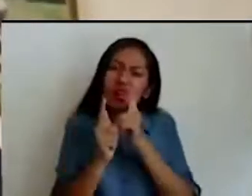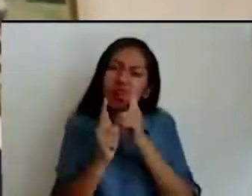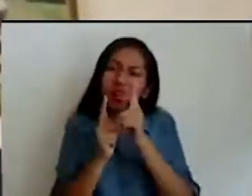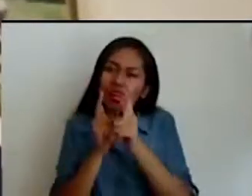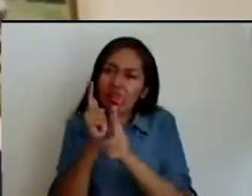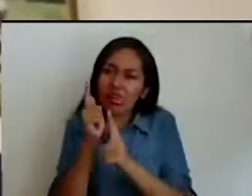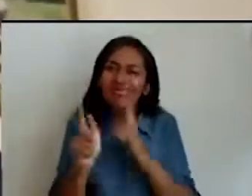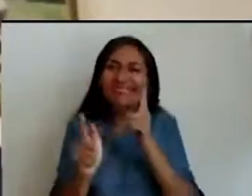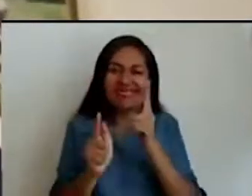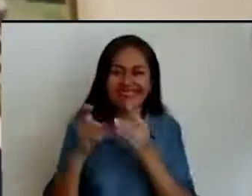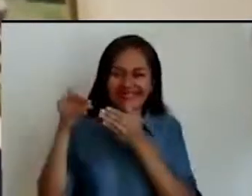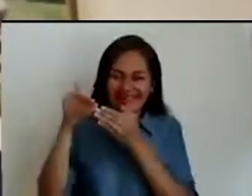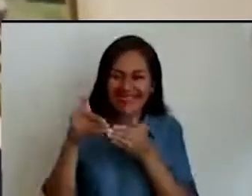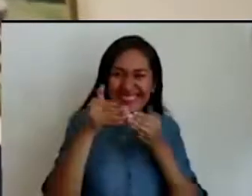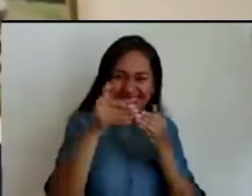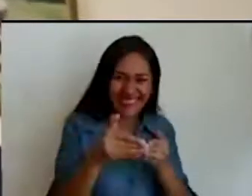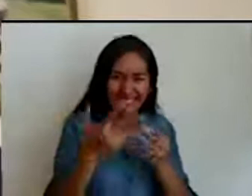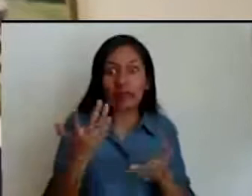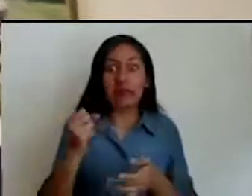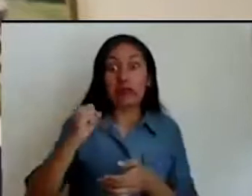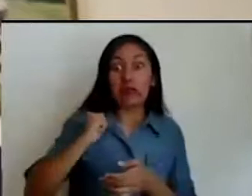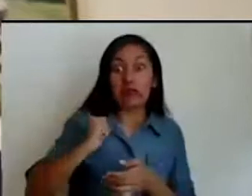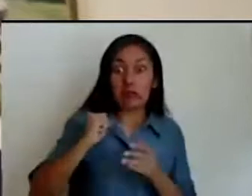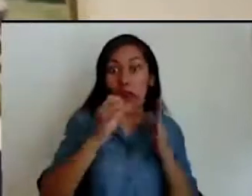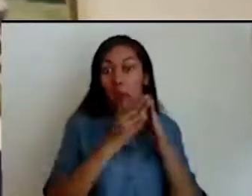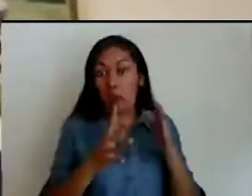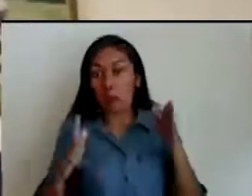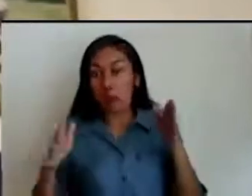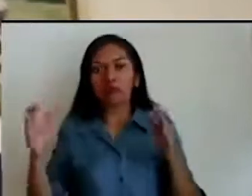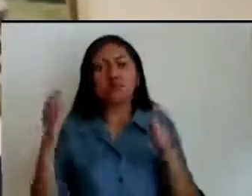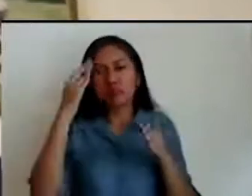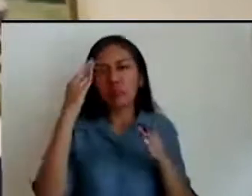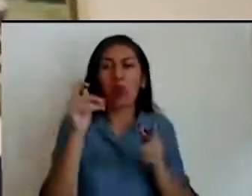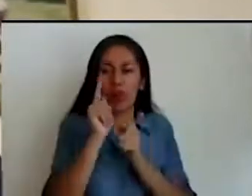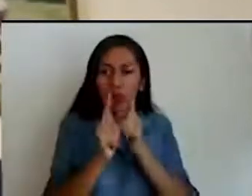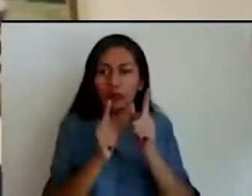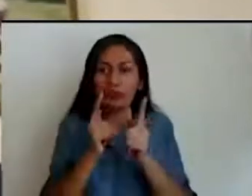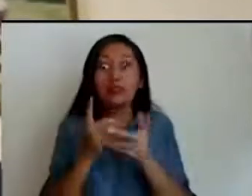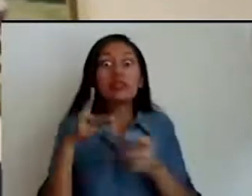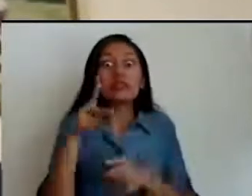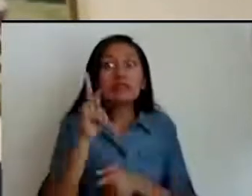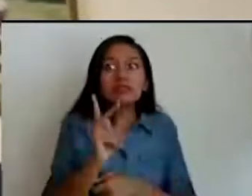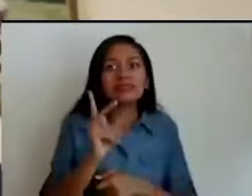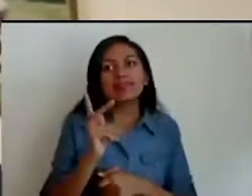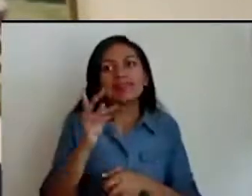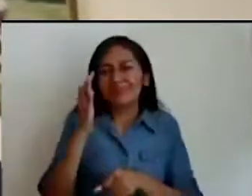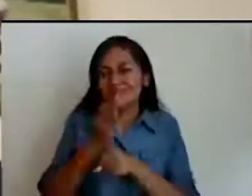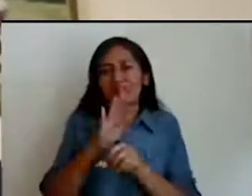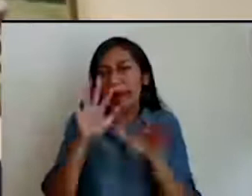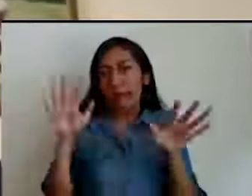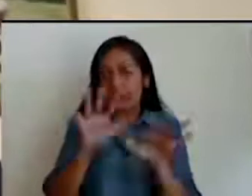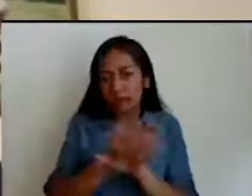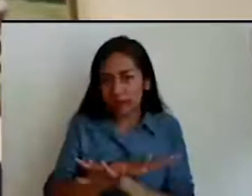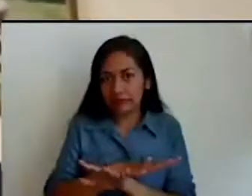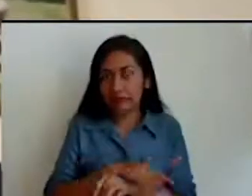revisa hasta fines del siglo XVIII, cosa que ha cambiado ahora, pero que se sigue manteniendo la posibilidad de que